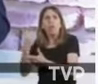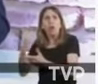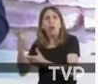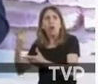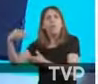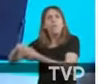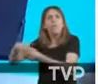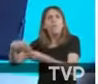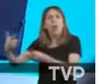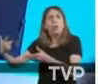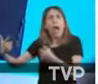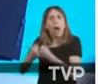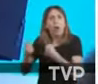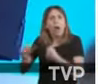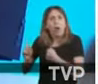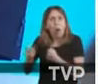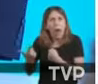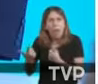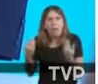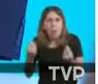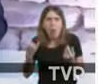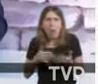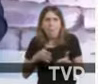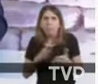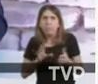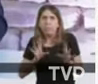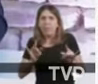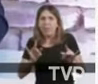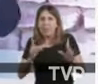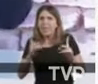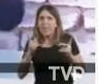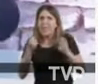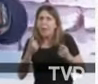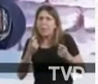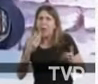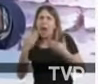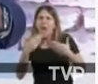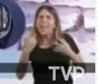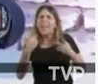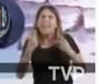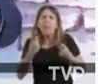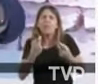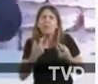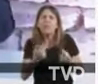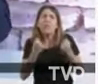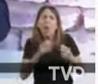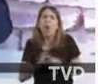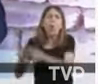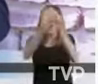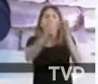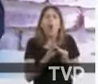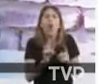va a aceptarse, creo que también estamos ante una dificultad que merece un tratamiento profundo y mucha unidad nacional. No puede ser que